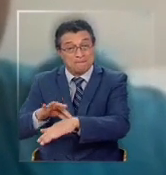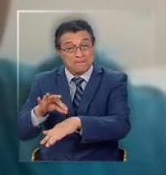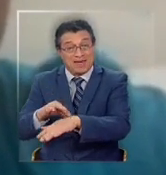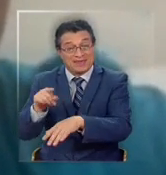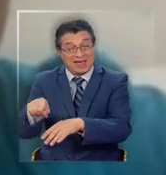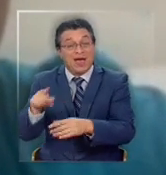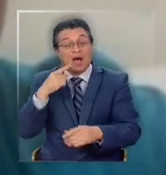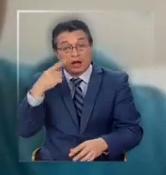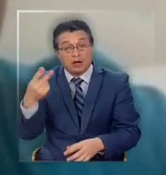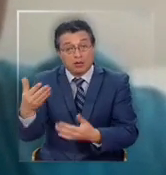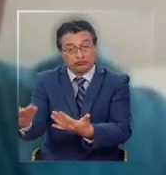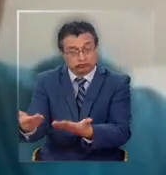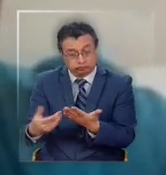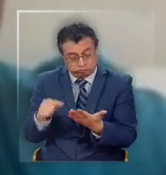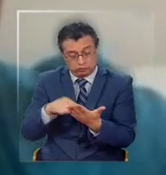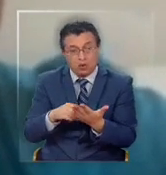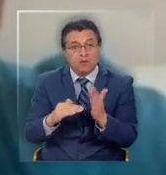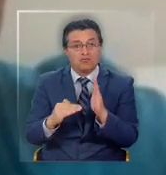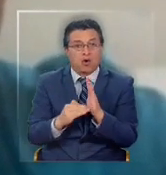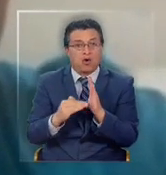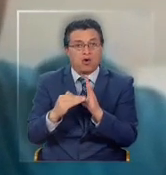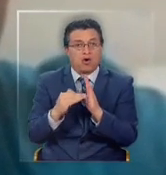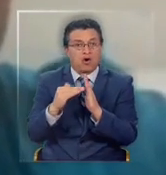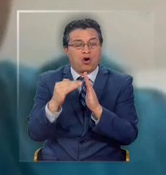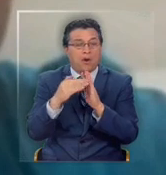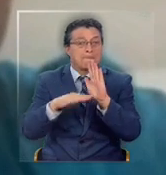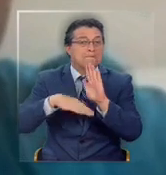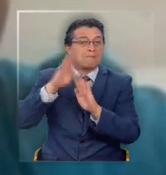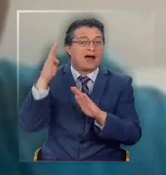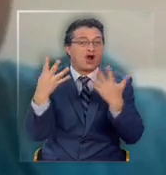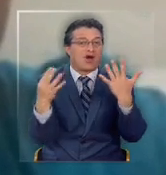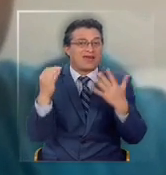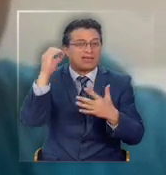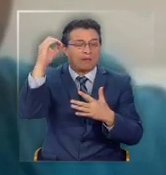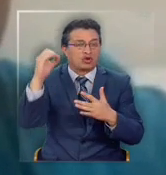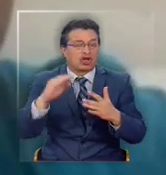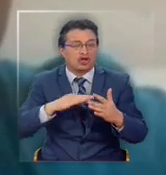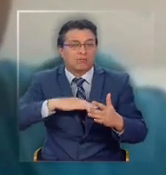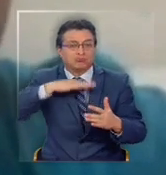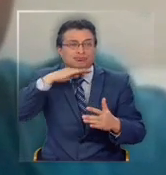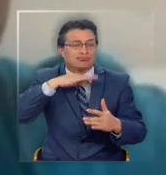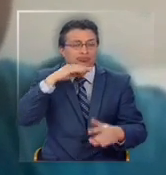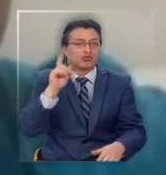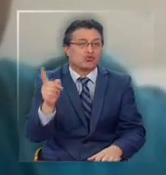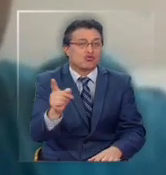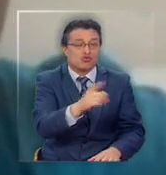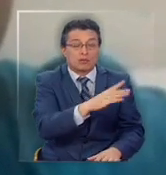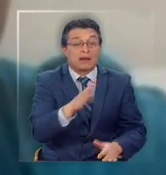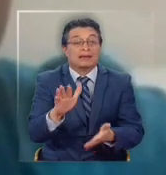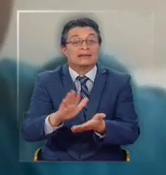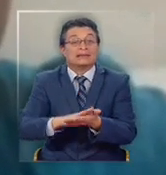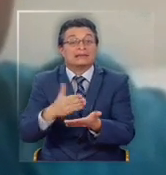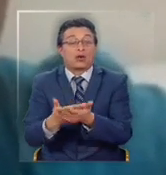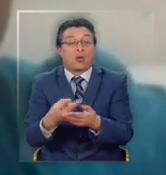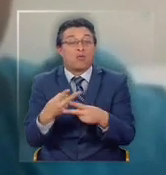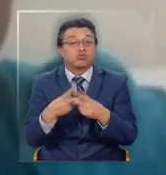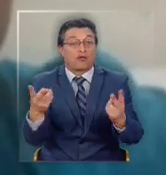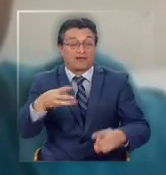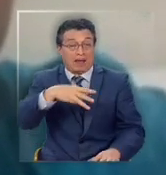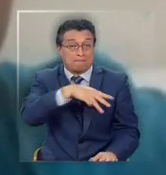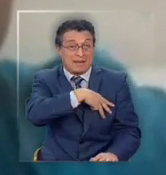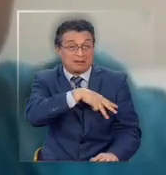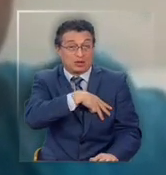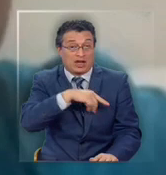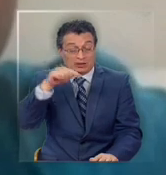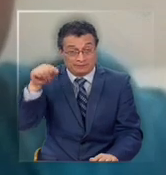día, estamos viendo que se está superando con largueza ya el 90% de ocupación. Incluso en la salud pública metropolitana,